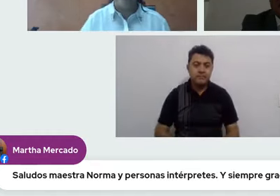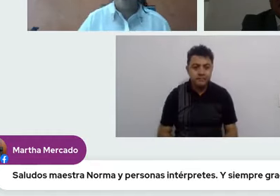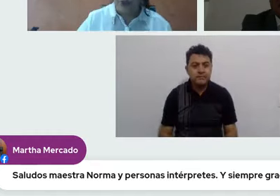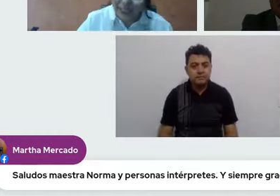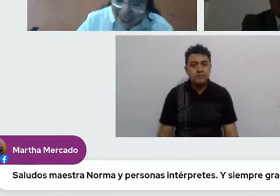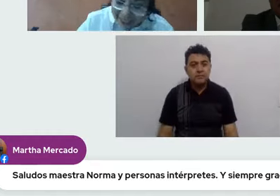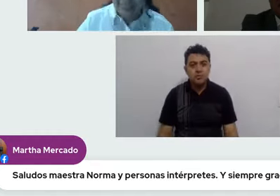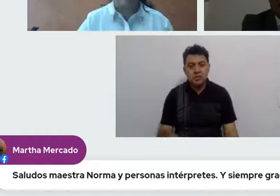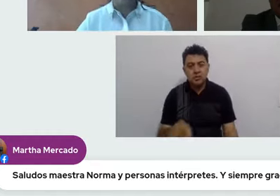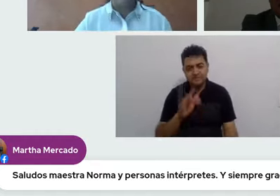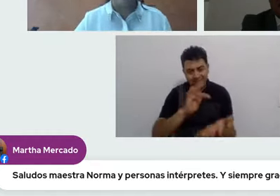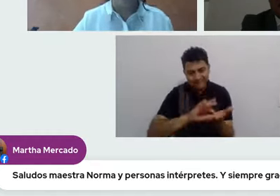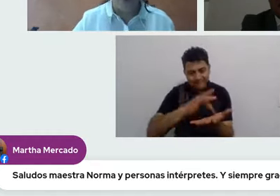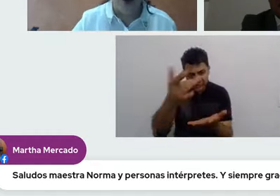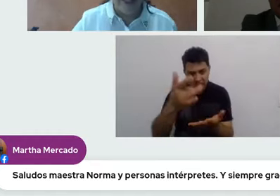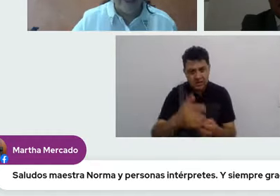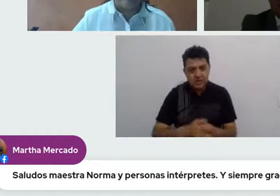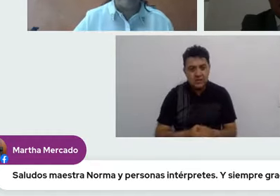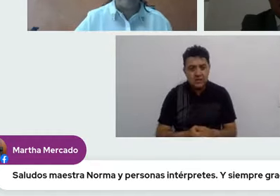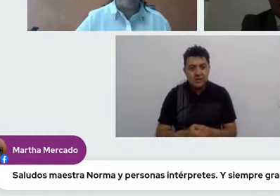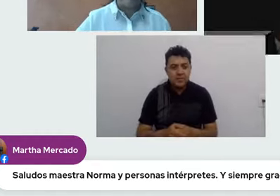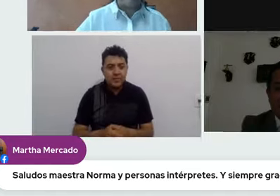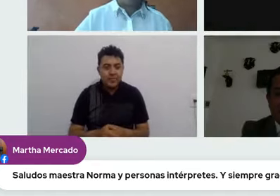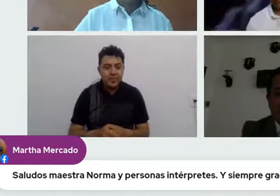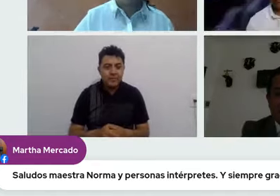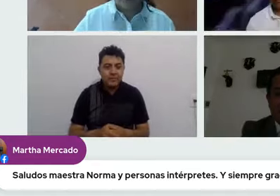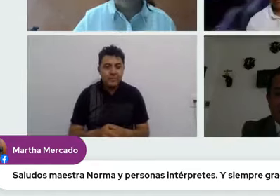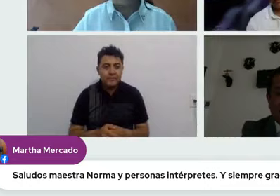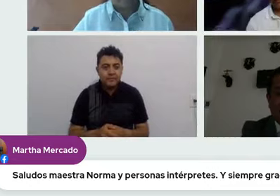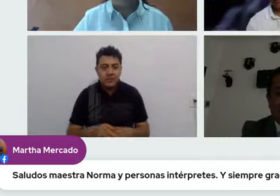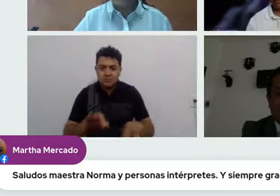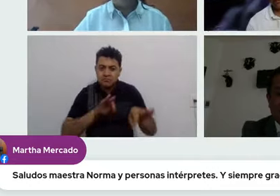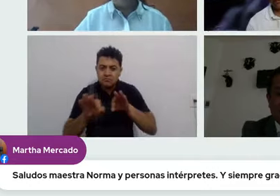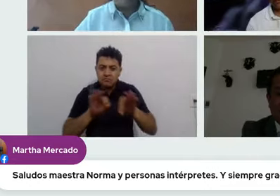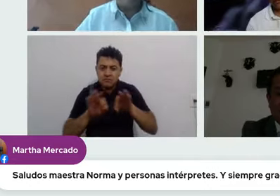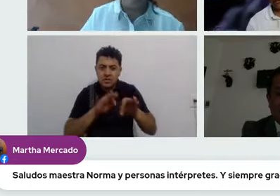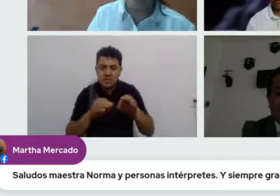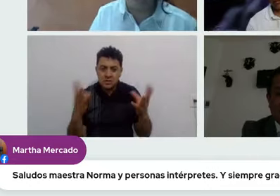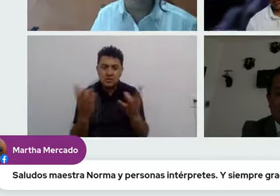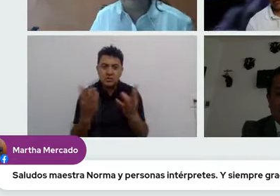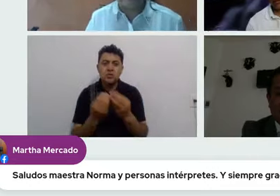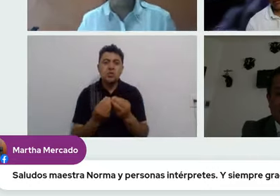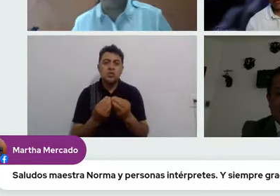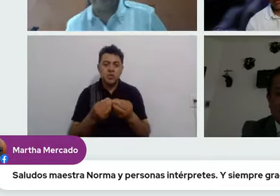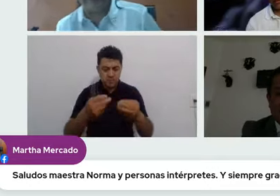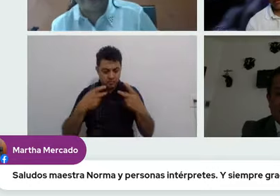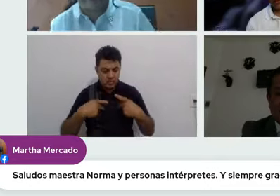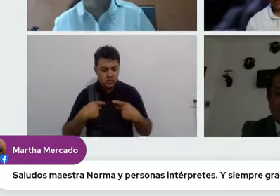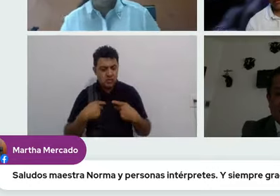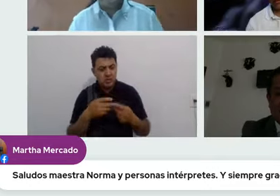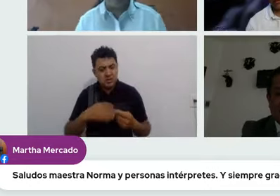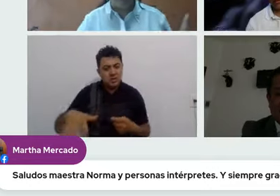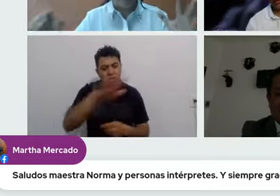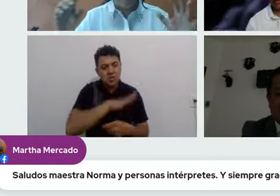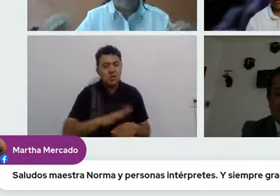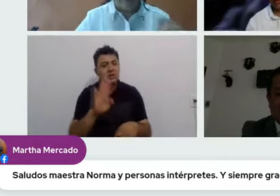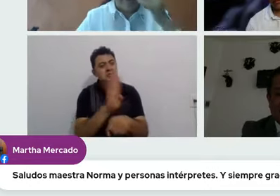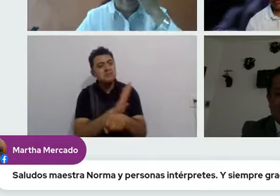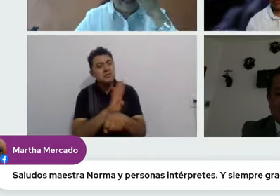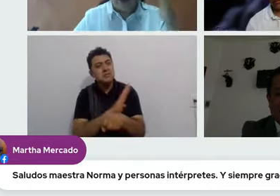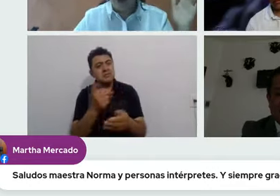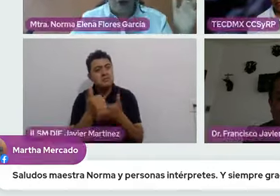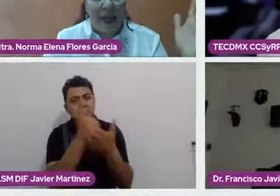doctor. Muchas gracias, magistrada. Un honor estar trabajando y colaborando en beneficio de la ciudadanía. Y bueno,